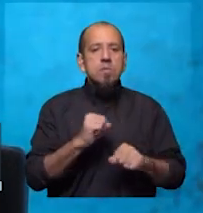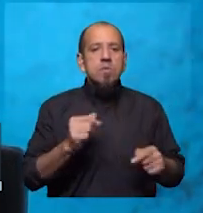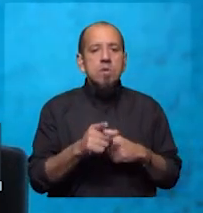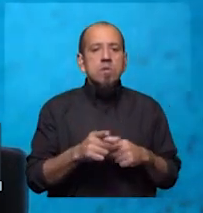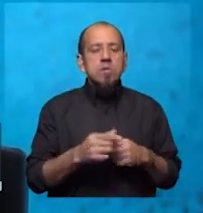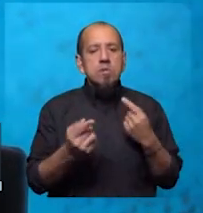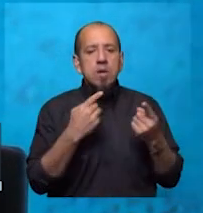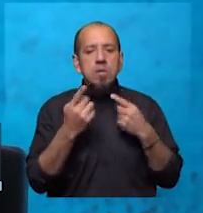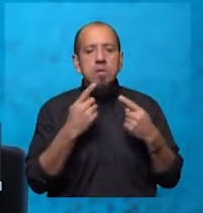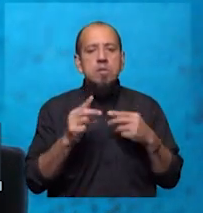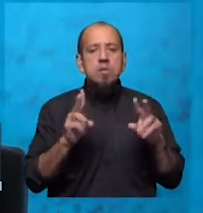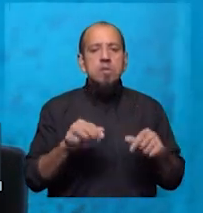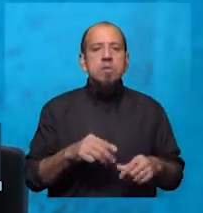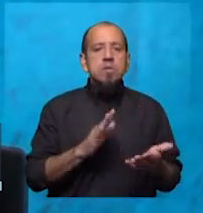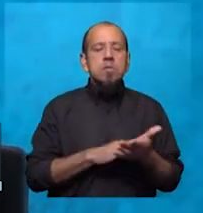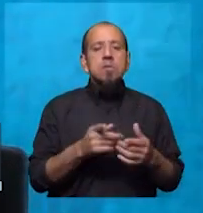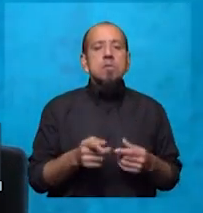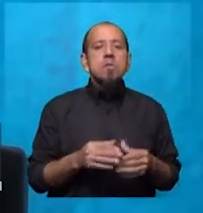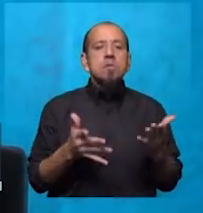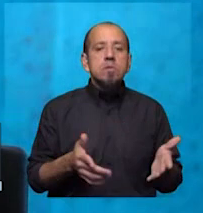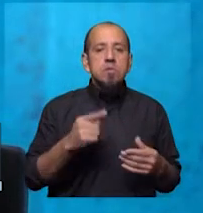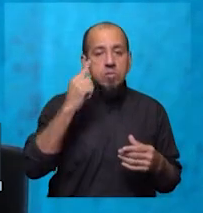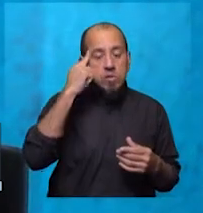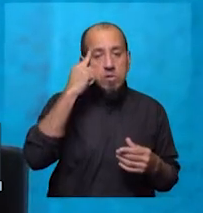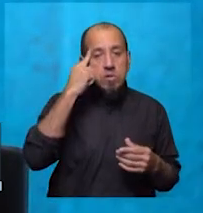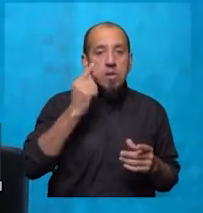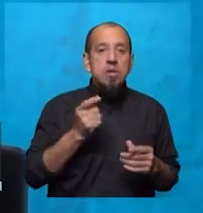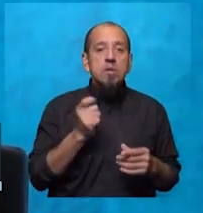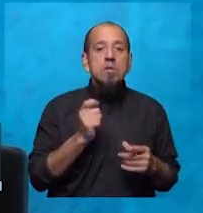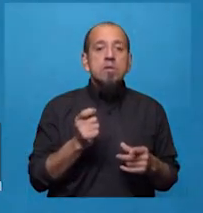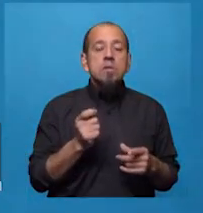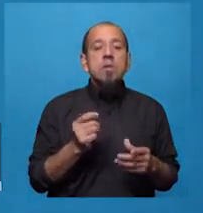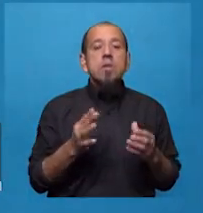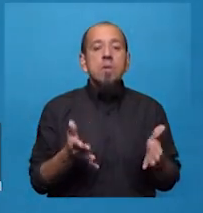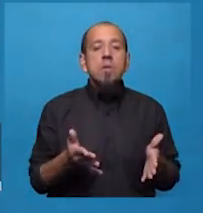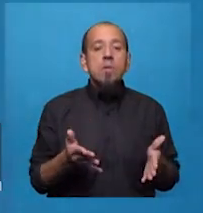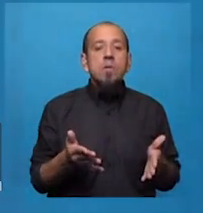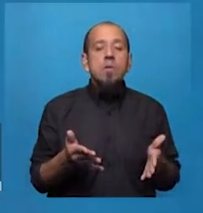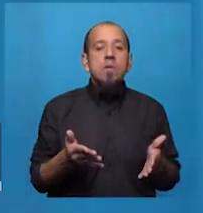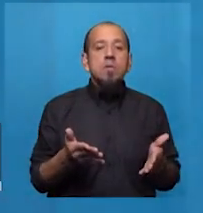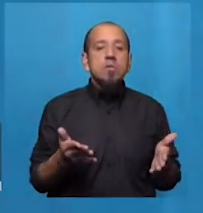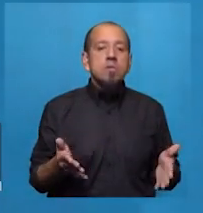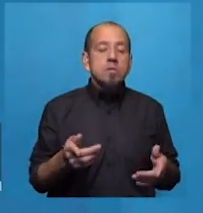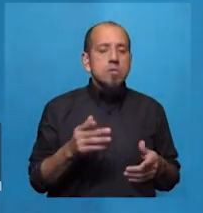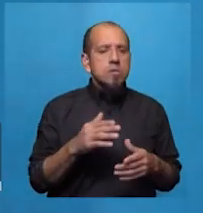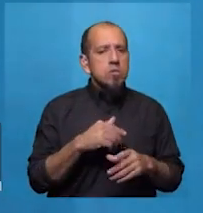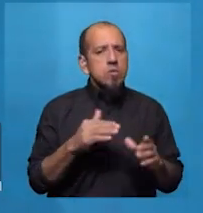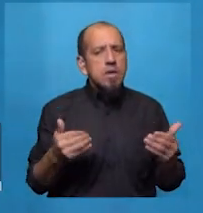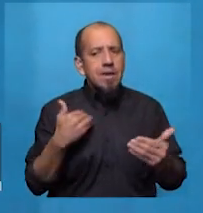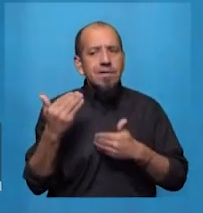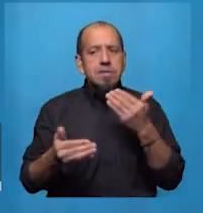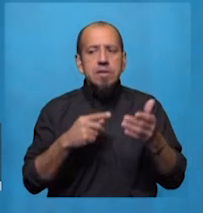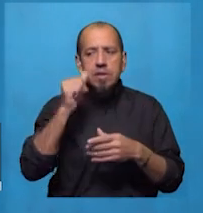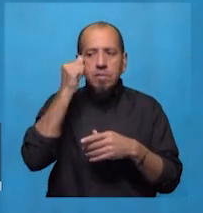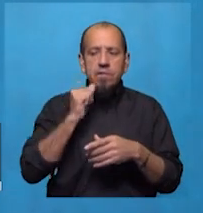todos a conversar esto mismo que estamos Charlando nosotros y pensar más allá de quién gobierna de poder revertir y competir Si se quiere entre comillas con el avance de